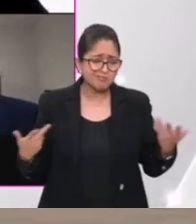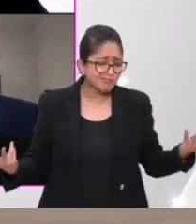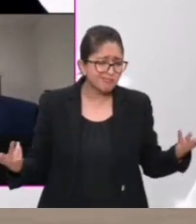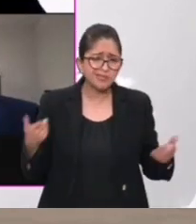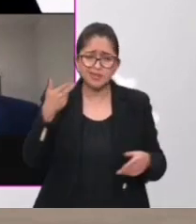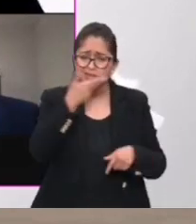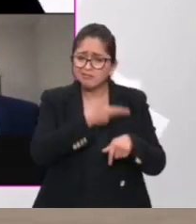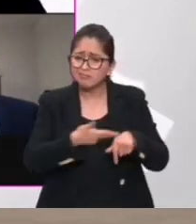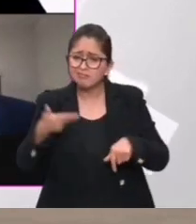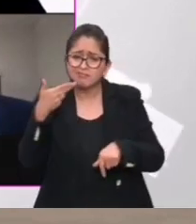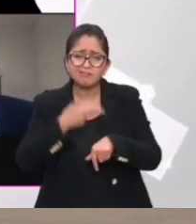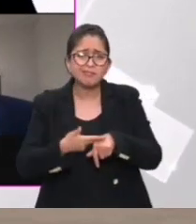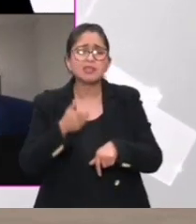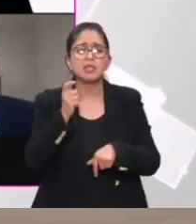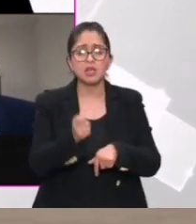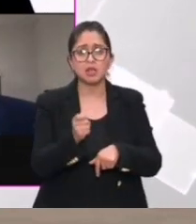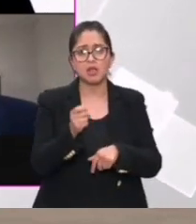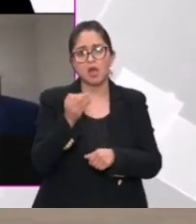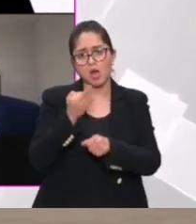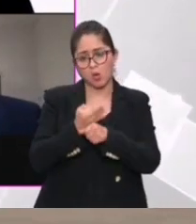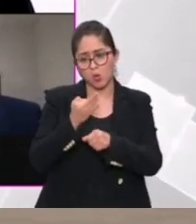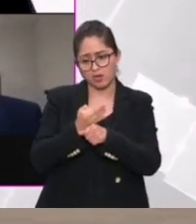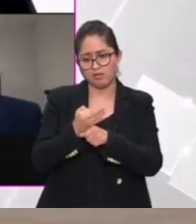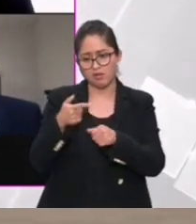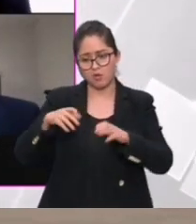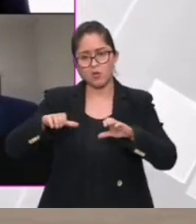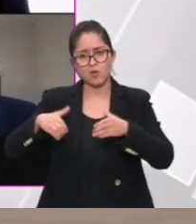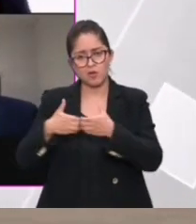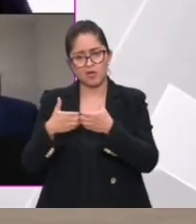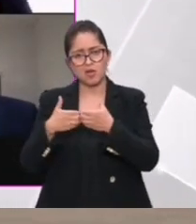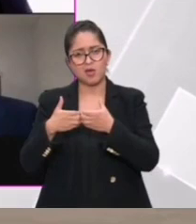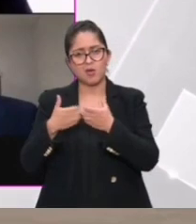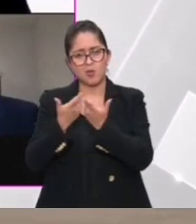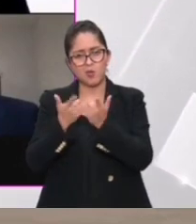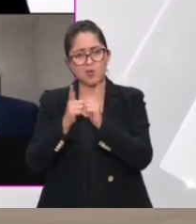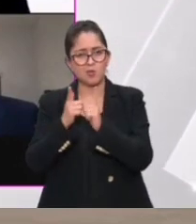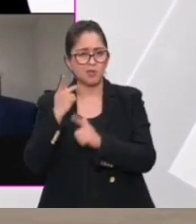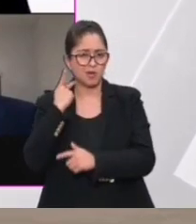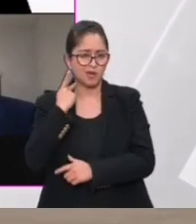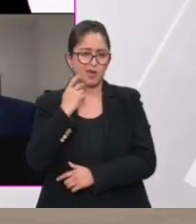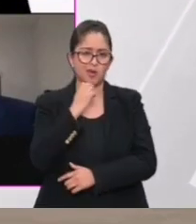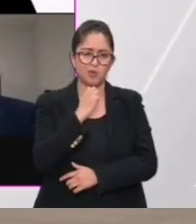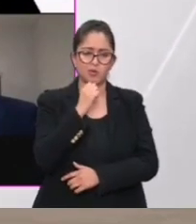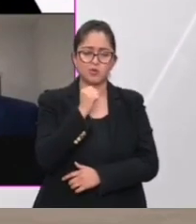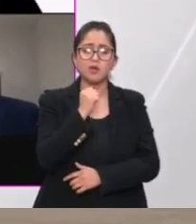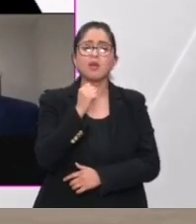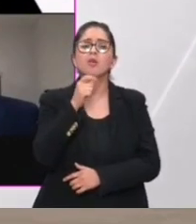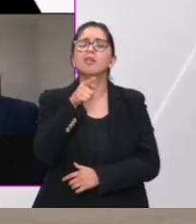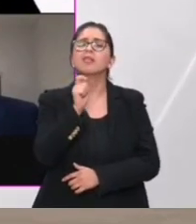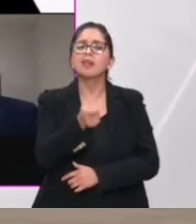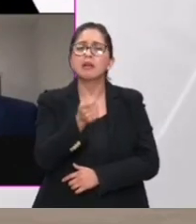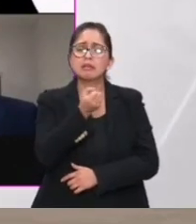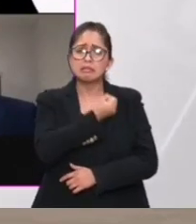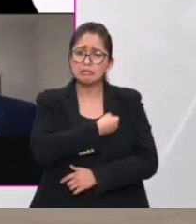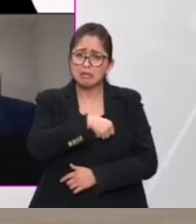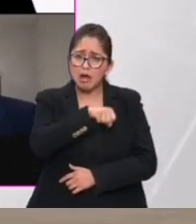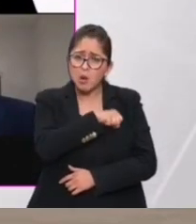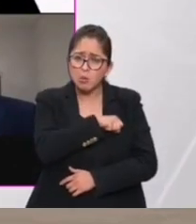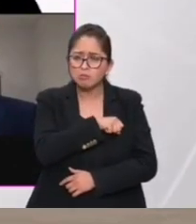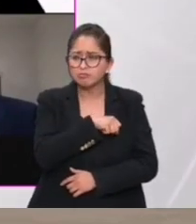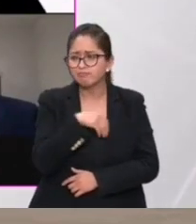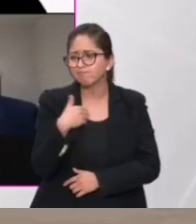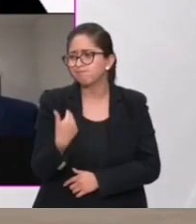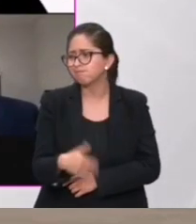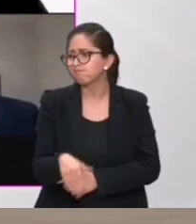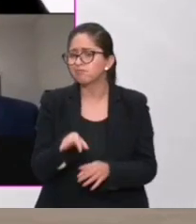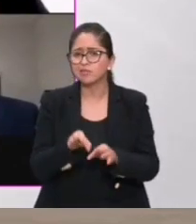inagotable. Definitivamente nosotros, el Partido Encuentro Solidario, estamos conscientes que la salud es un factor fundamental, porque además de ser